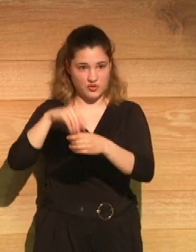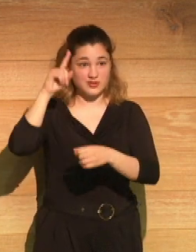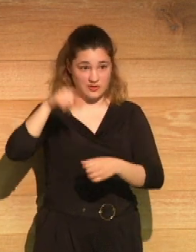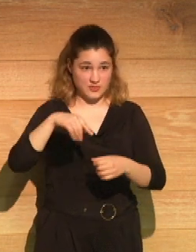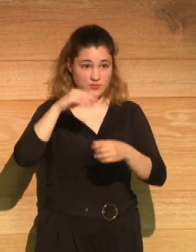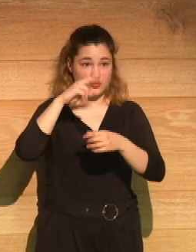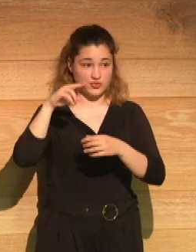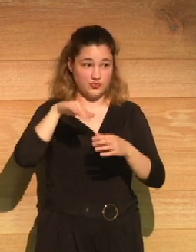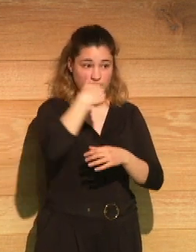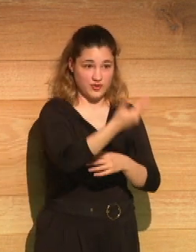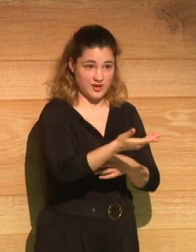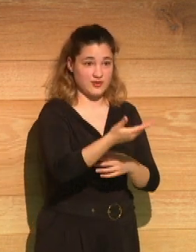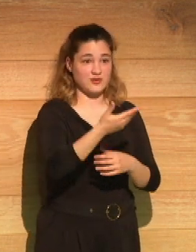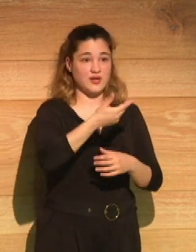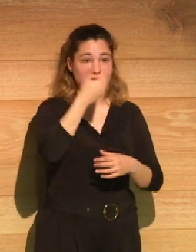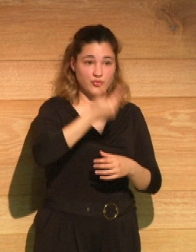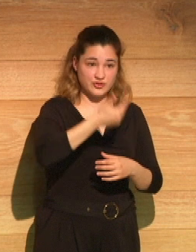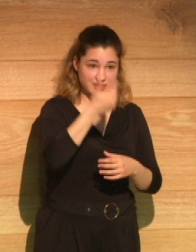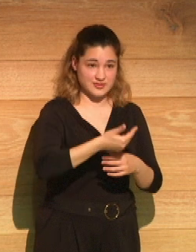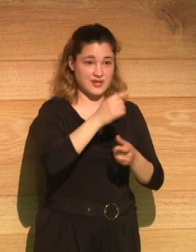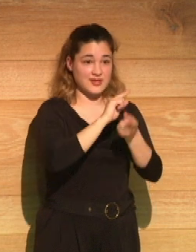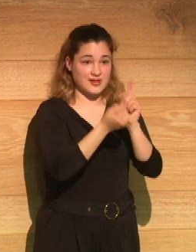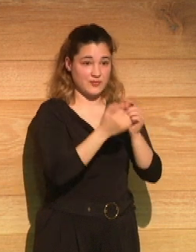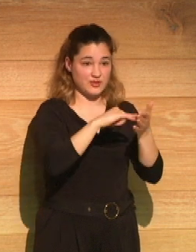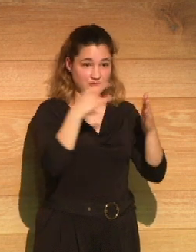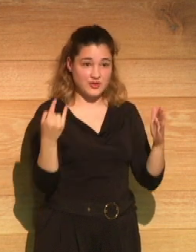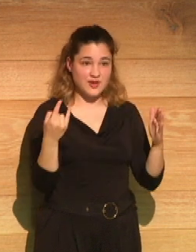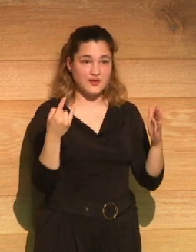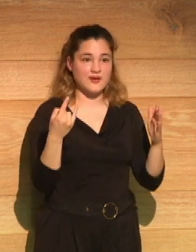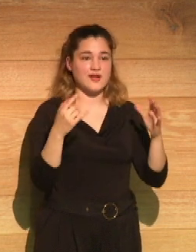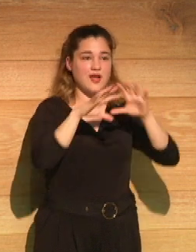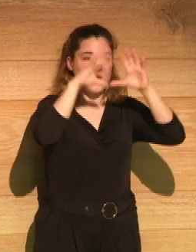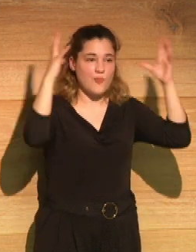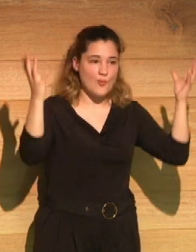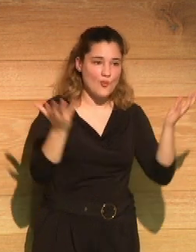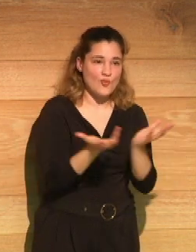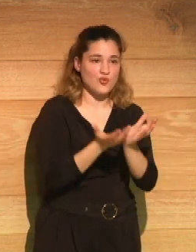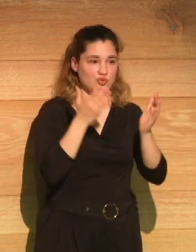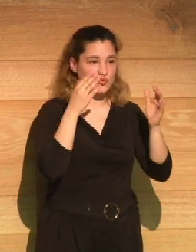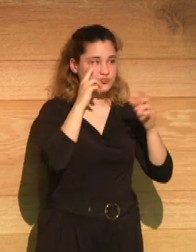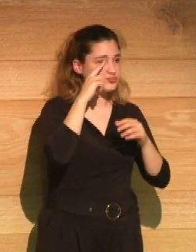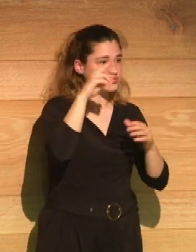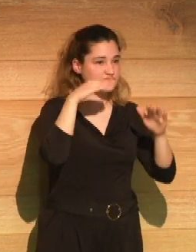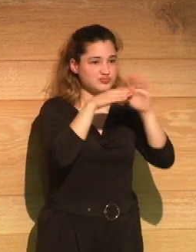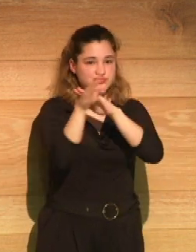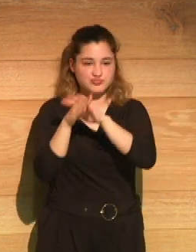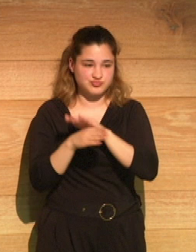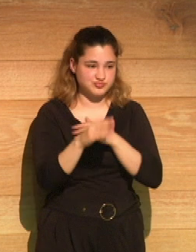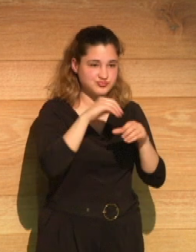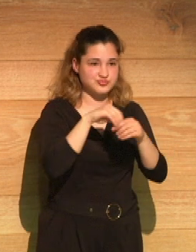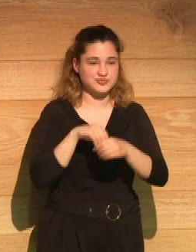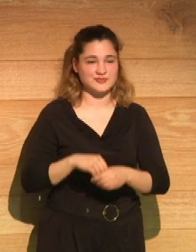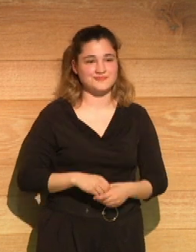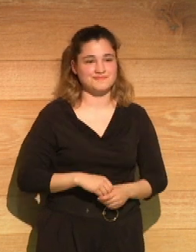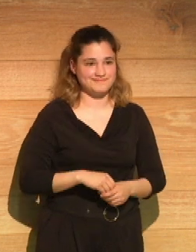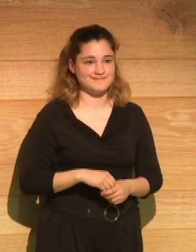museo, el gran rol del cambio tecnológico es el acceso global a las colecciones y a los contenidos. A ver, la siguiente,